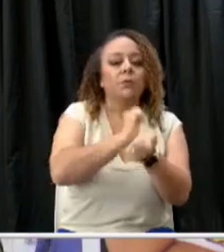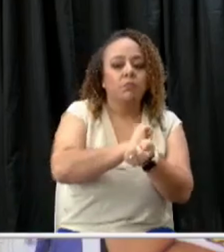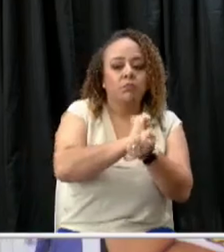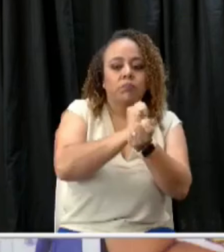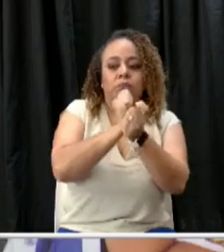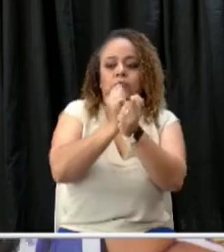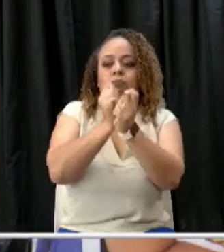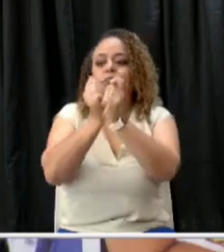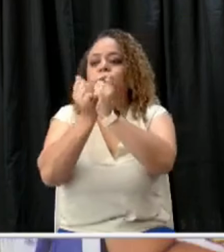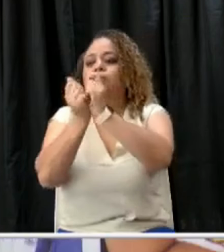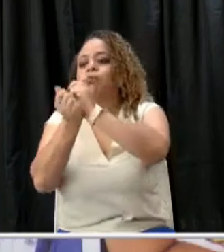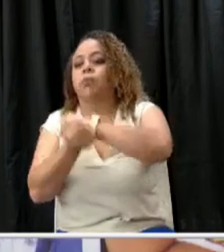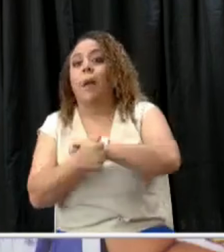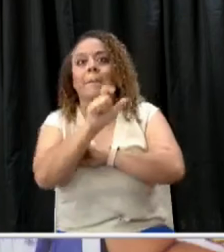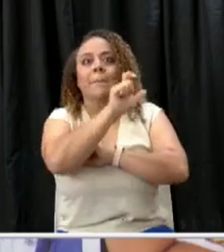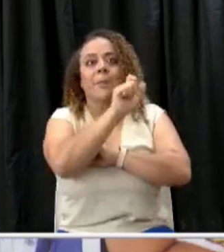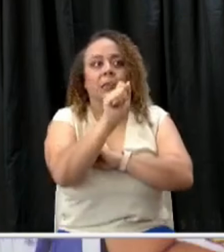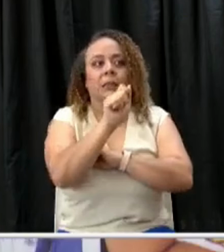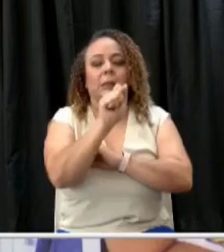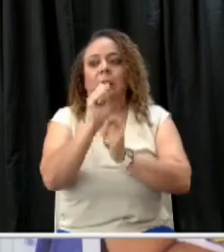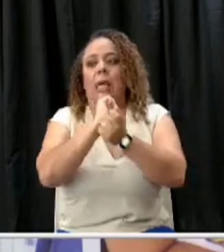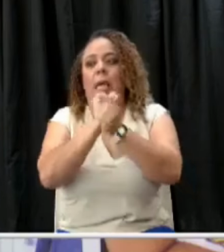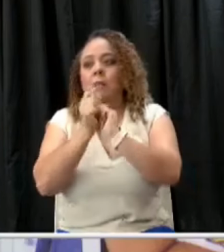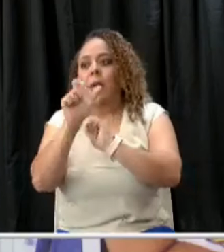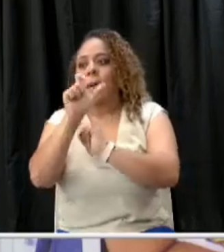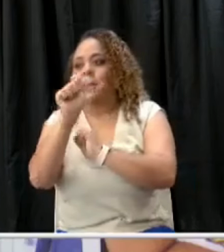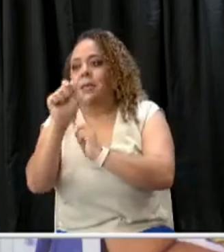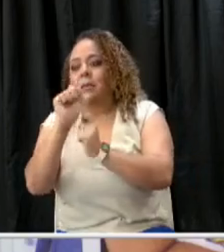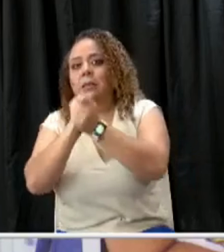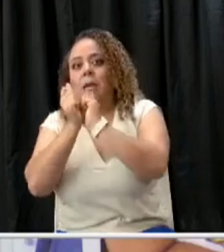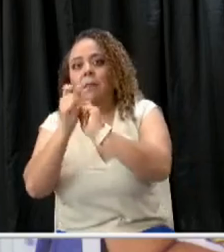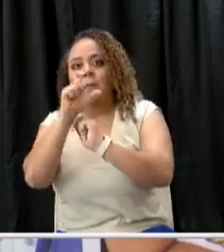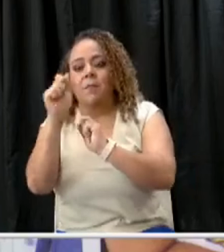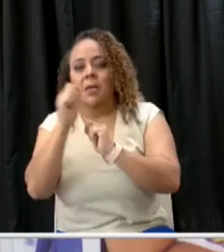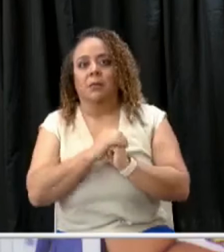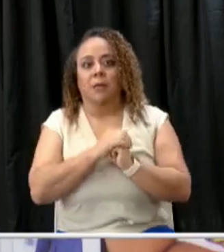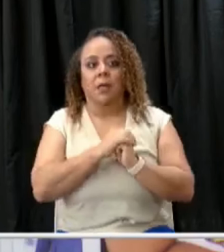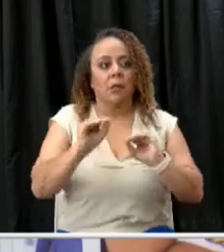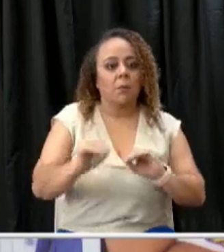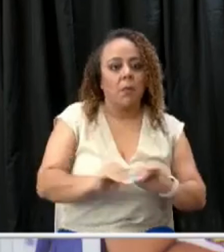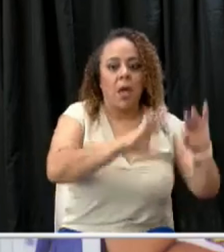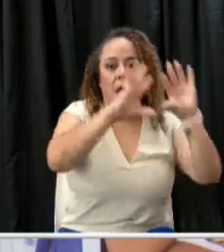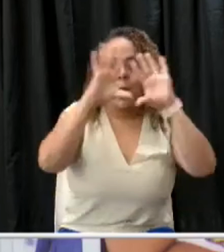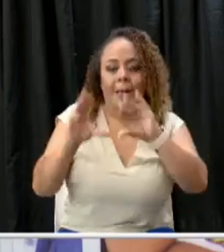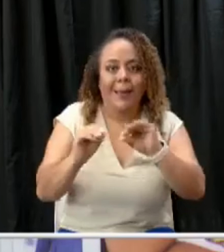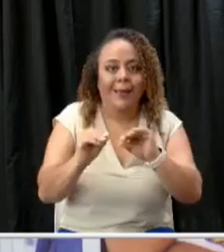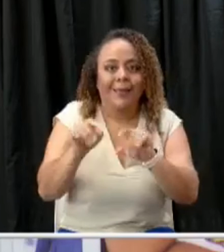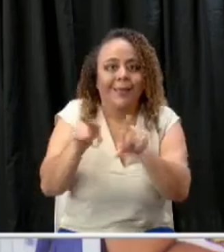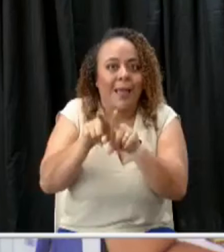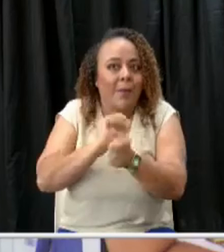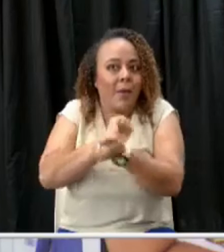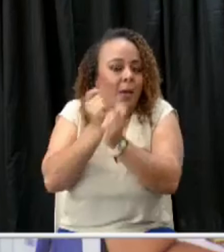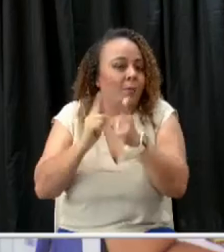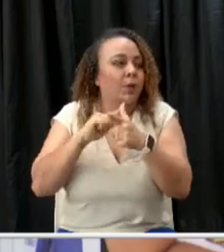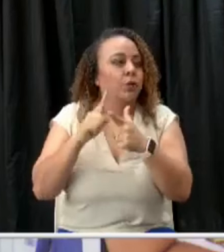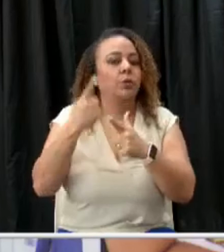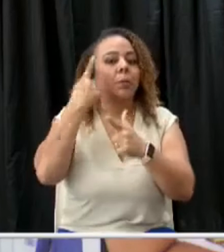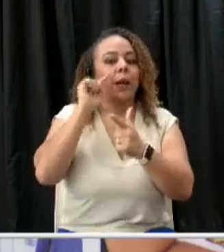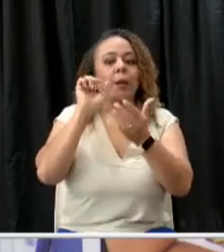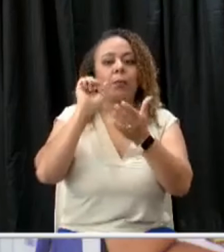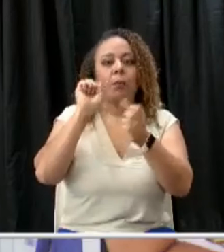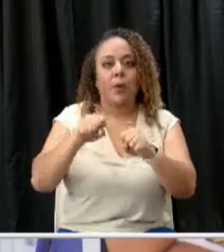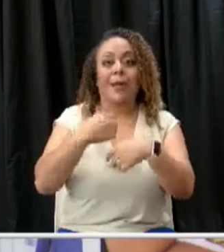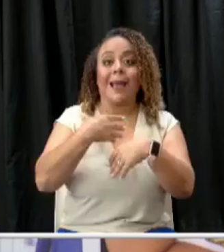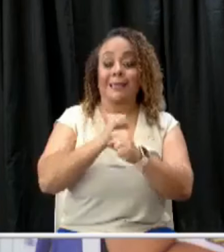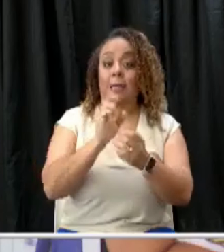cambiando durante los meses de manera acelerada durante el día, durante las horas del mismo día. Entonces, para poder diseñar